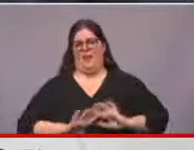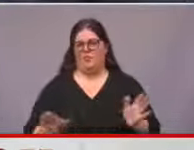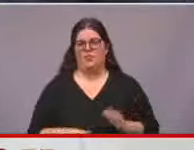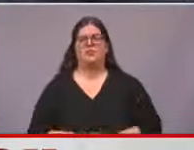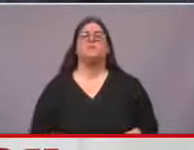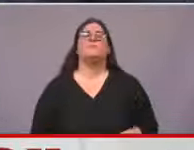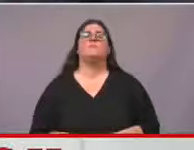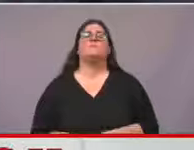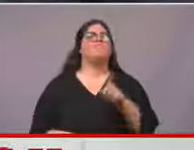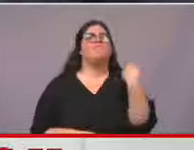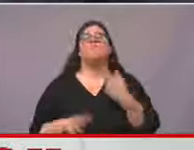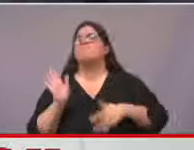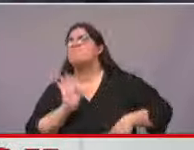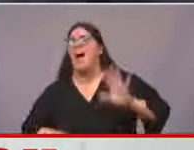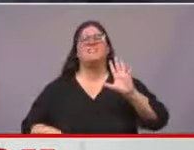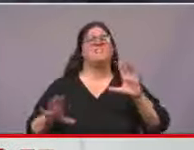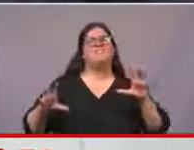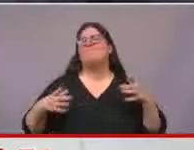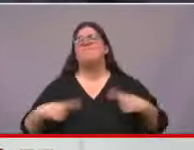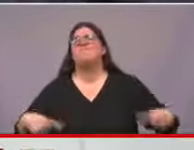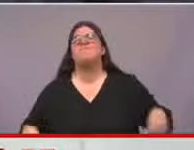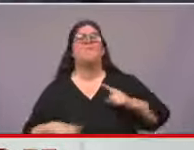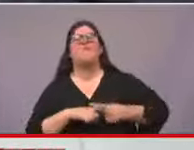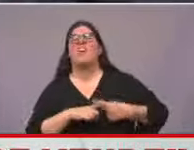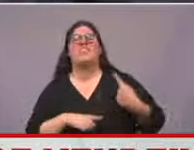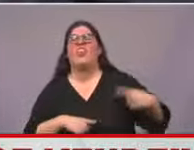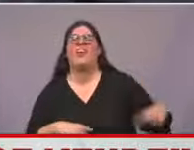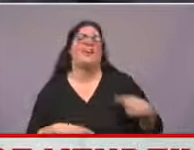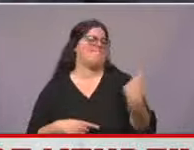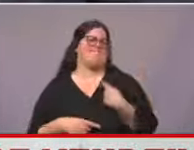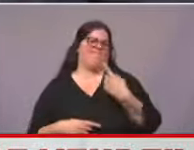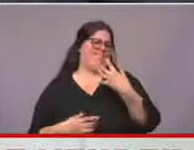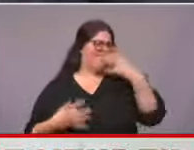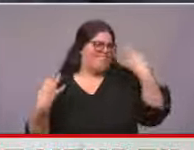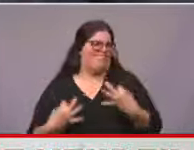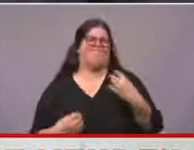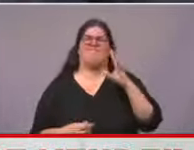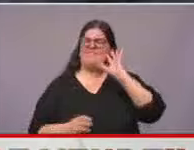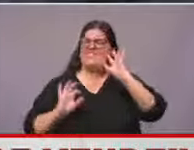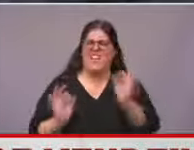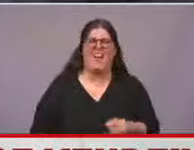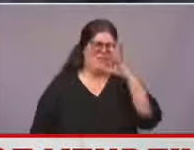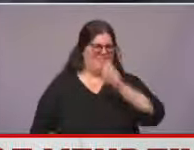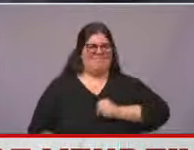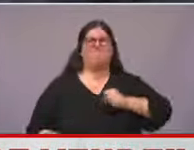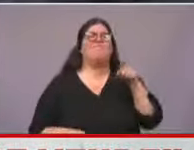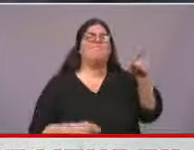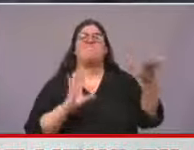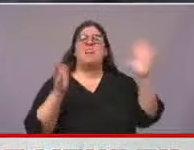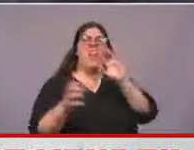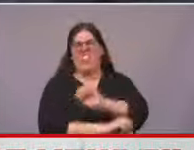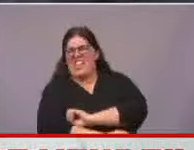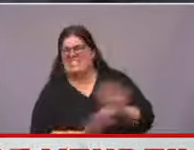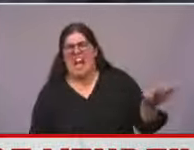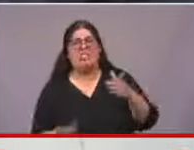Festejamos sobre todo la certeza, la convicción de que este desastre de Milei